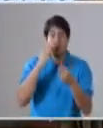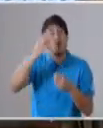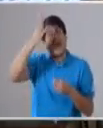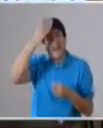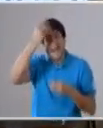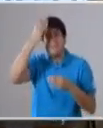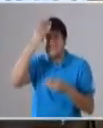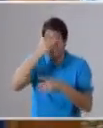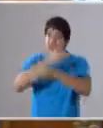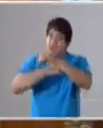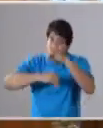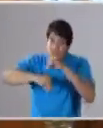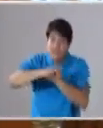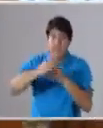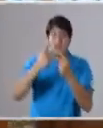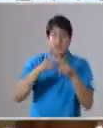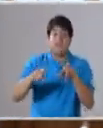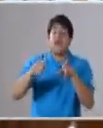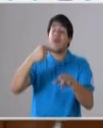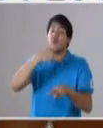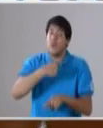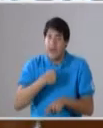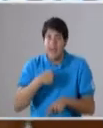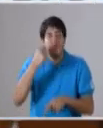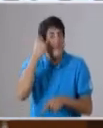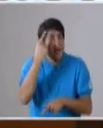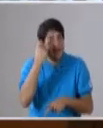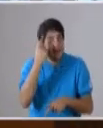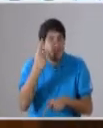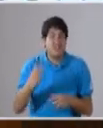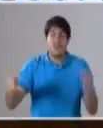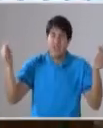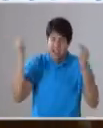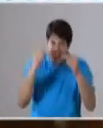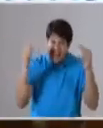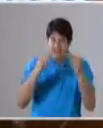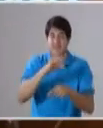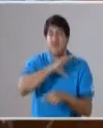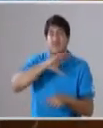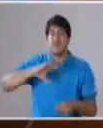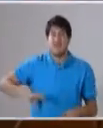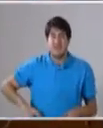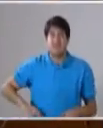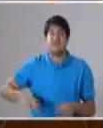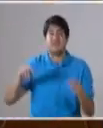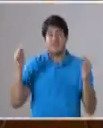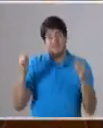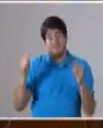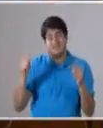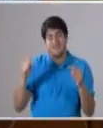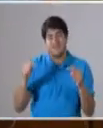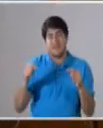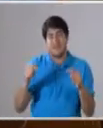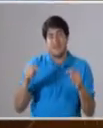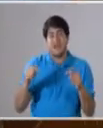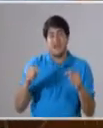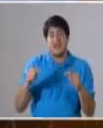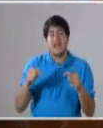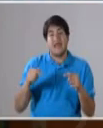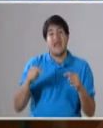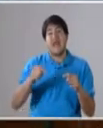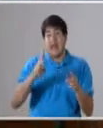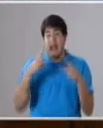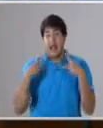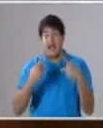manera, pero según lo que yo tengo entendido, anticristo es el que se opone a Cristo, y pseudo Cristo es el que se